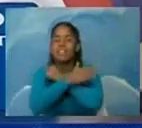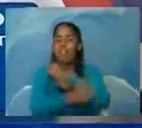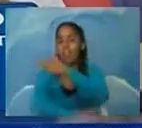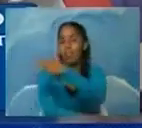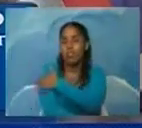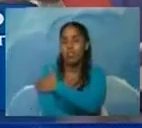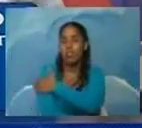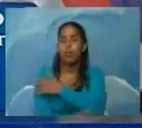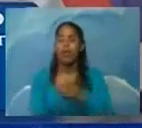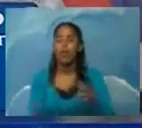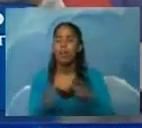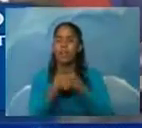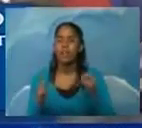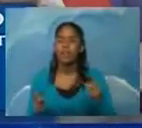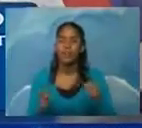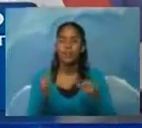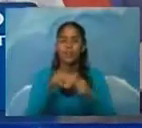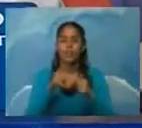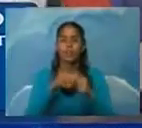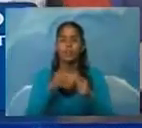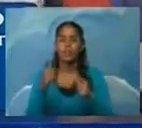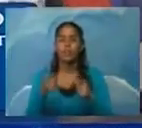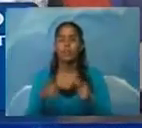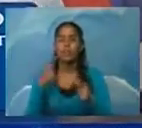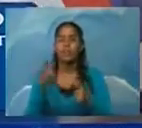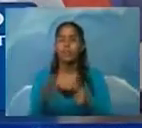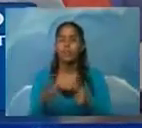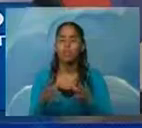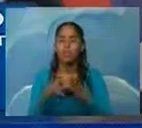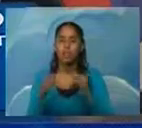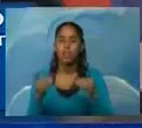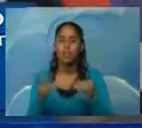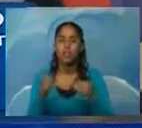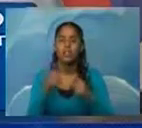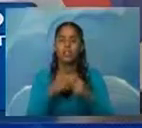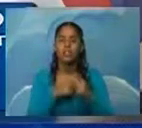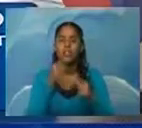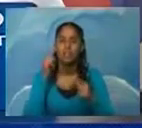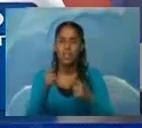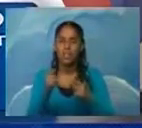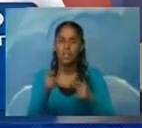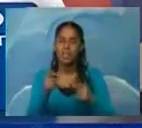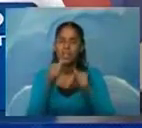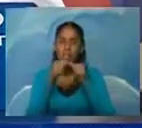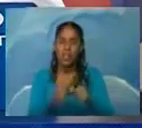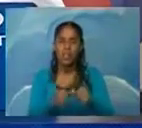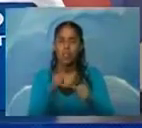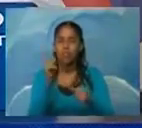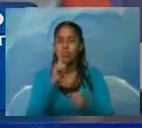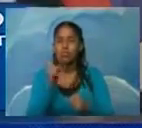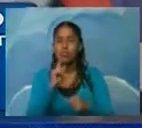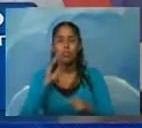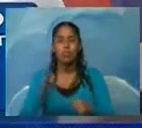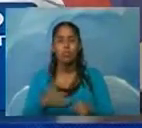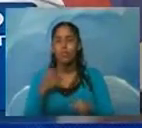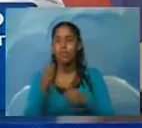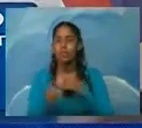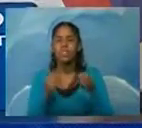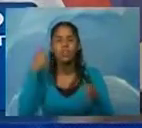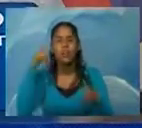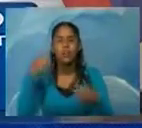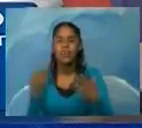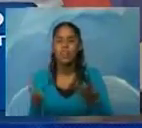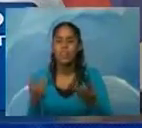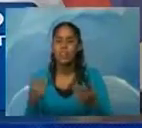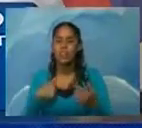con una aguja y darle con la aguja y después le echan un poco de tinta y ahí le quedó el mapa de Venezuela. ¿Y para qué hizo eso? No,